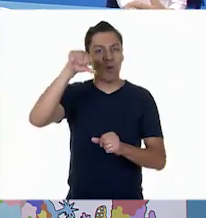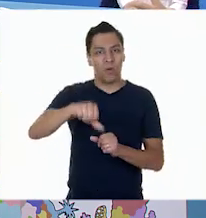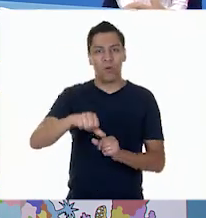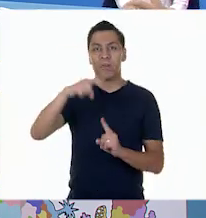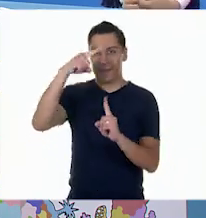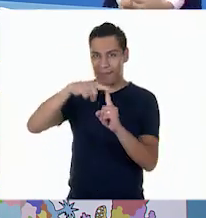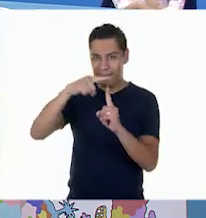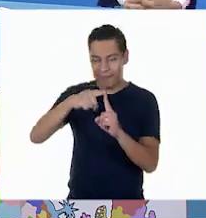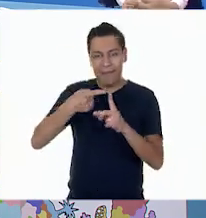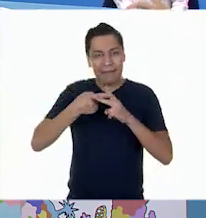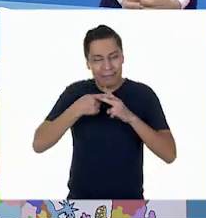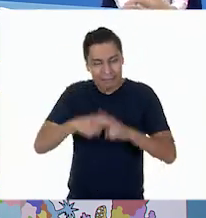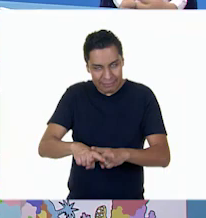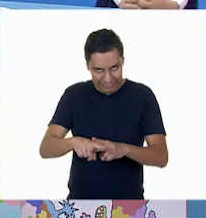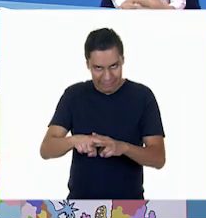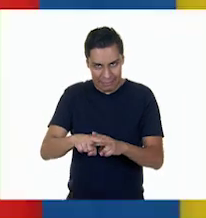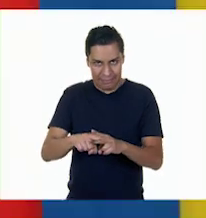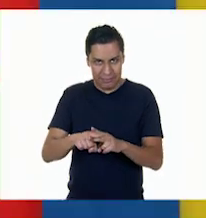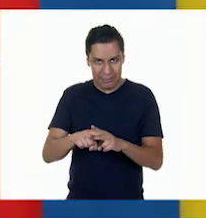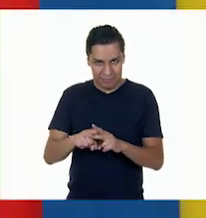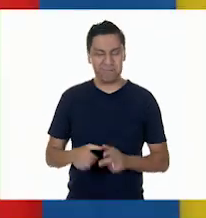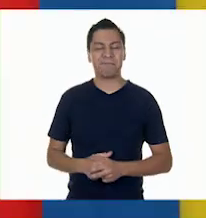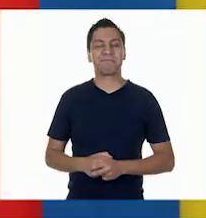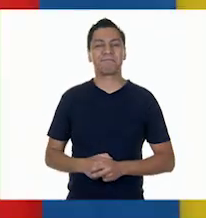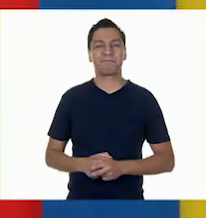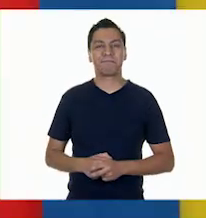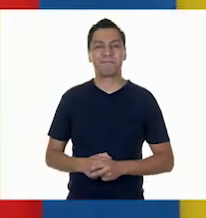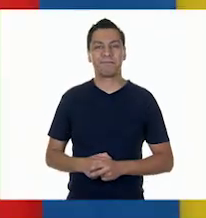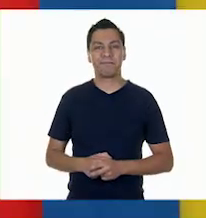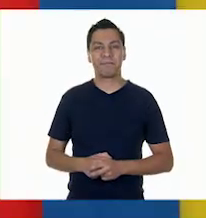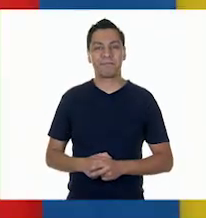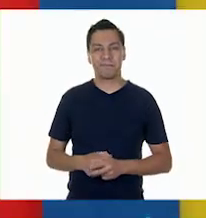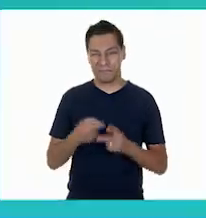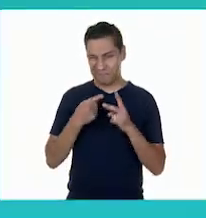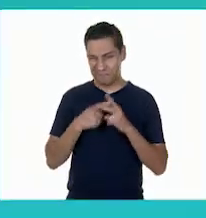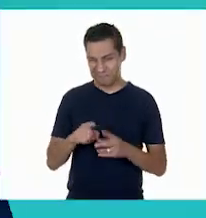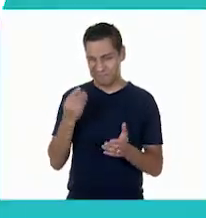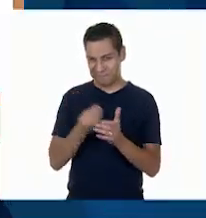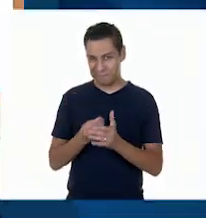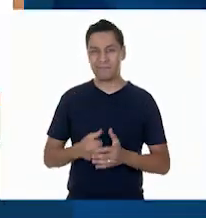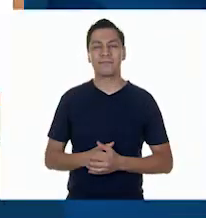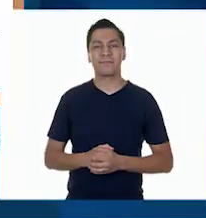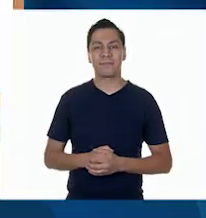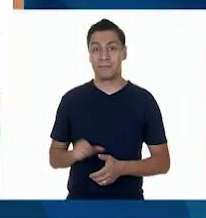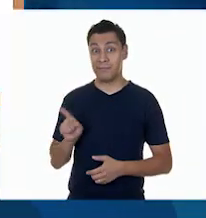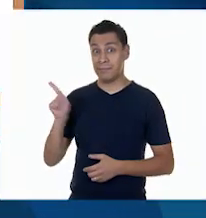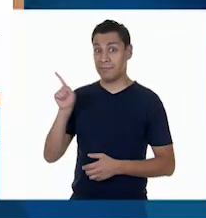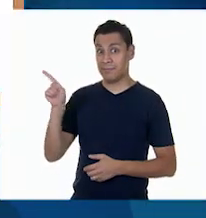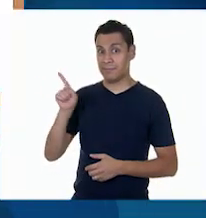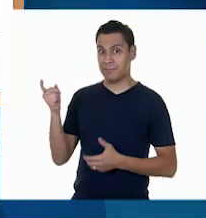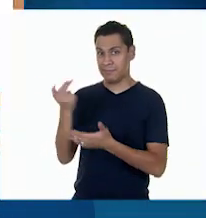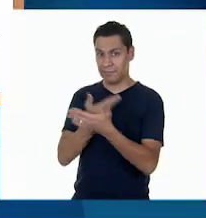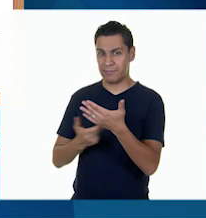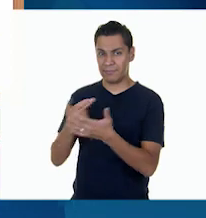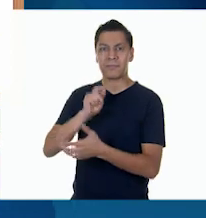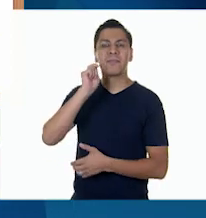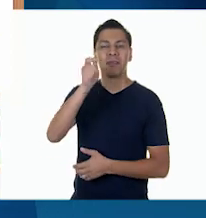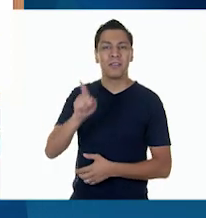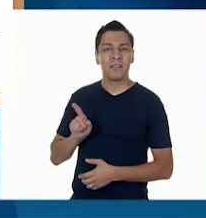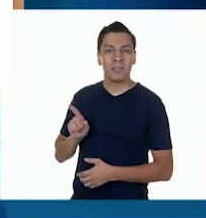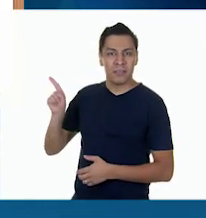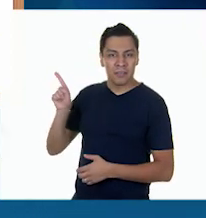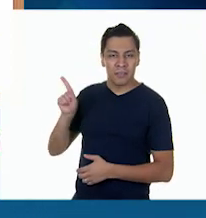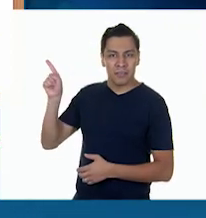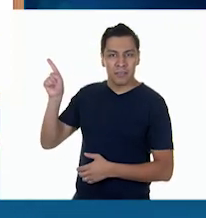en su clase de Ciencias Naturales. Pues, entonces, maestra, comencemos. Pues, de modo general,